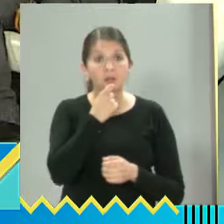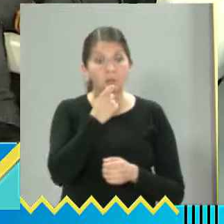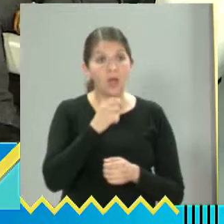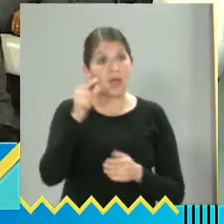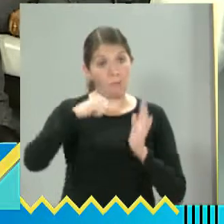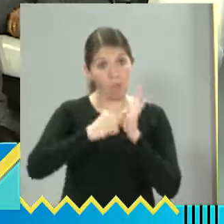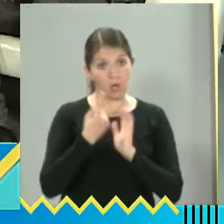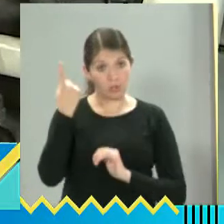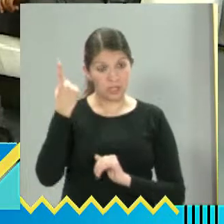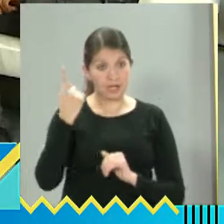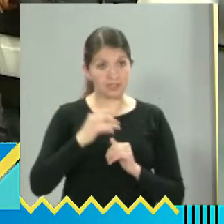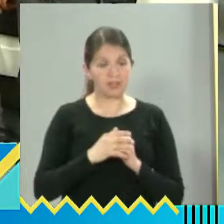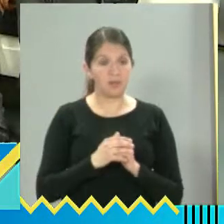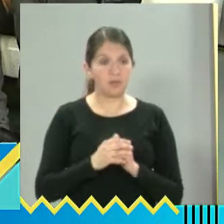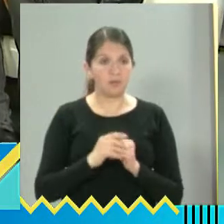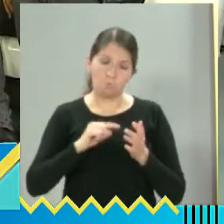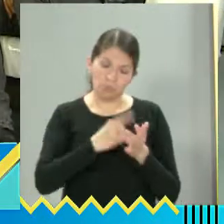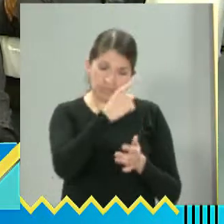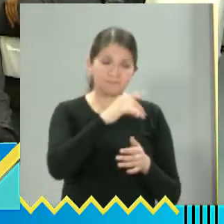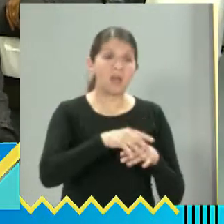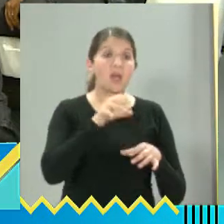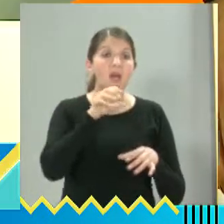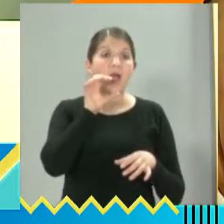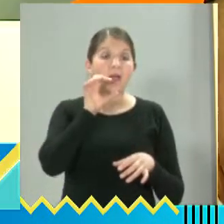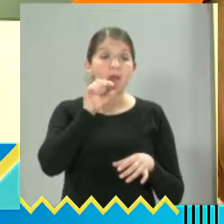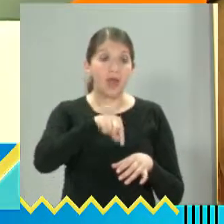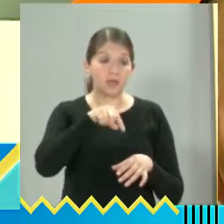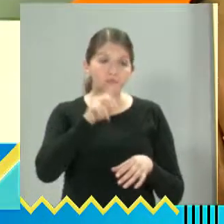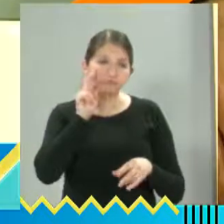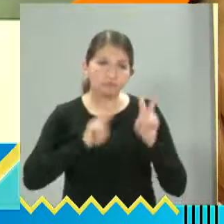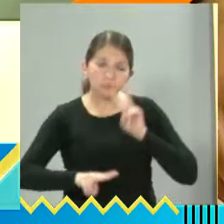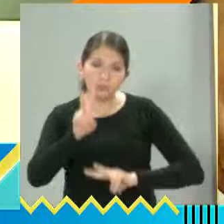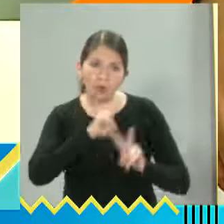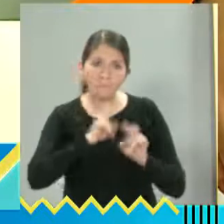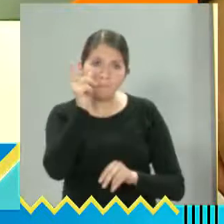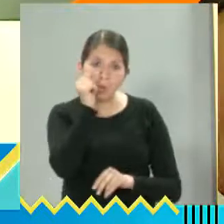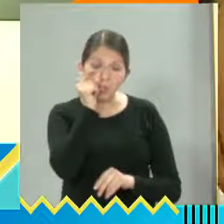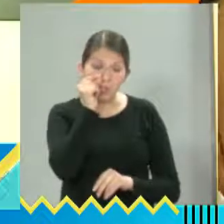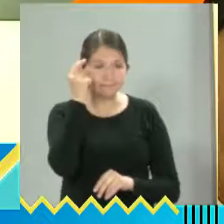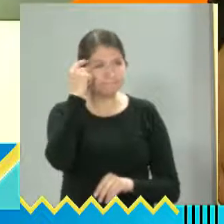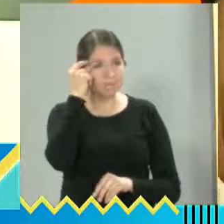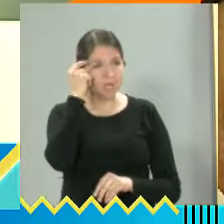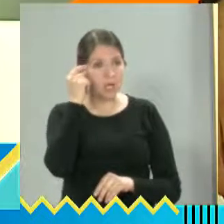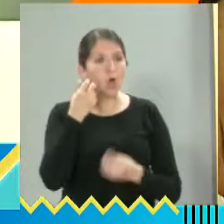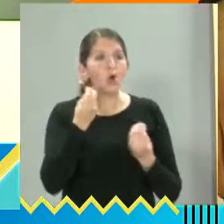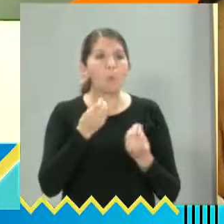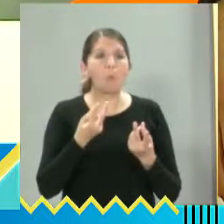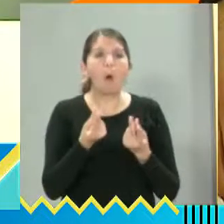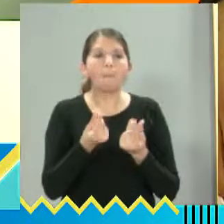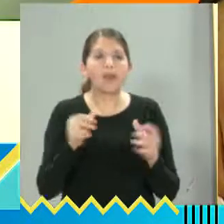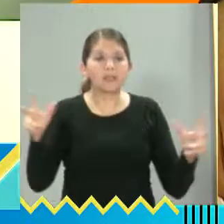se implementaron, digamos, buscaban políticas o buscaban formas de recaudar más.